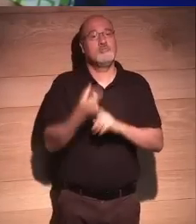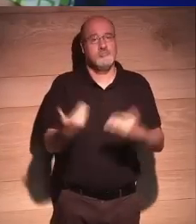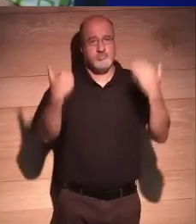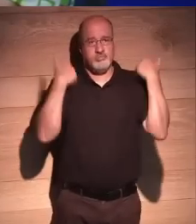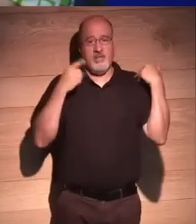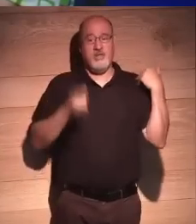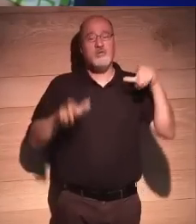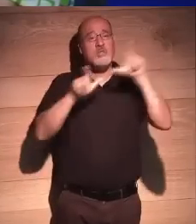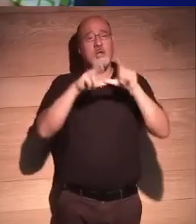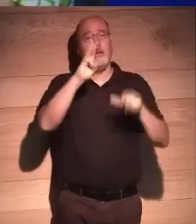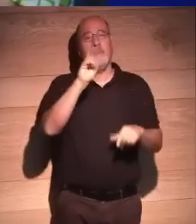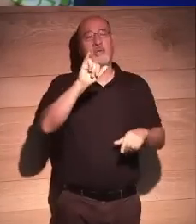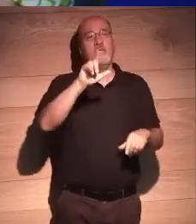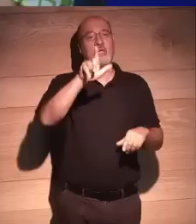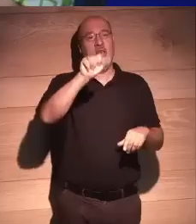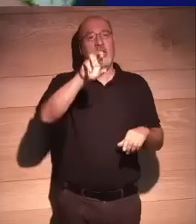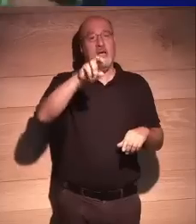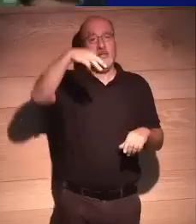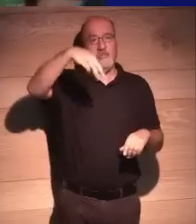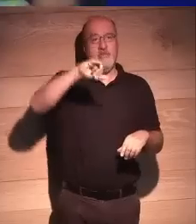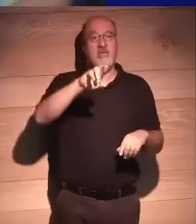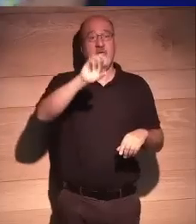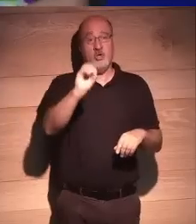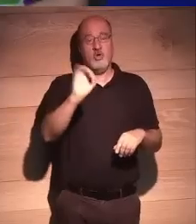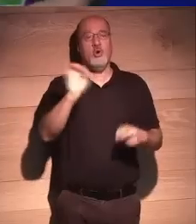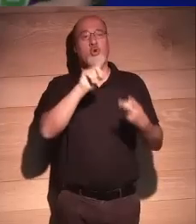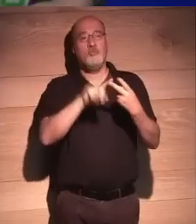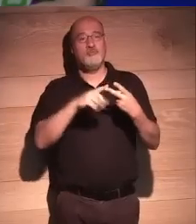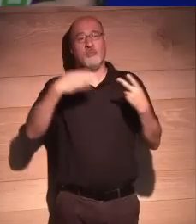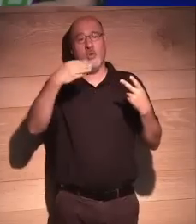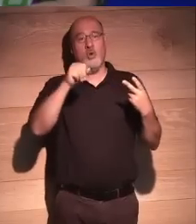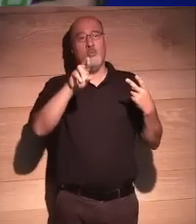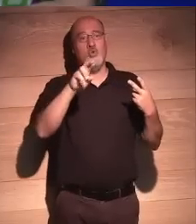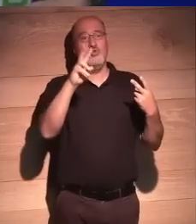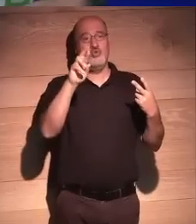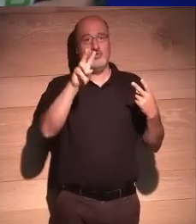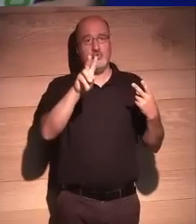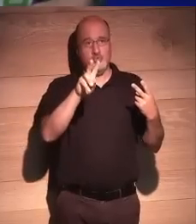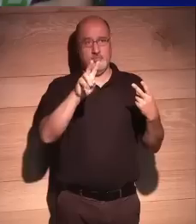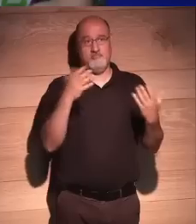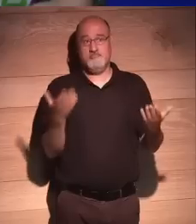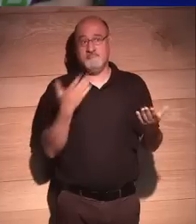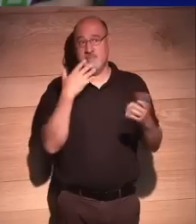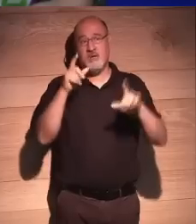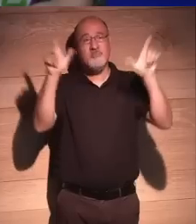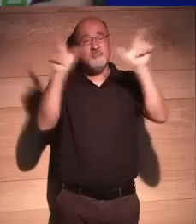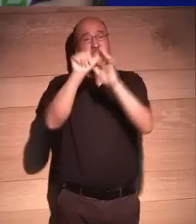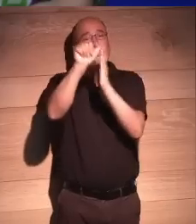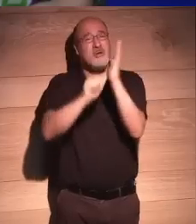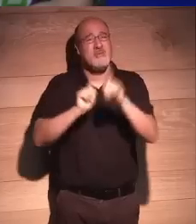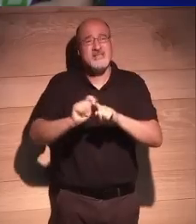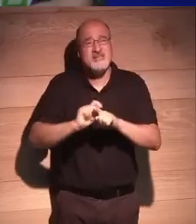ejemplo, que yo creo que fue fundamental, y es una pena que no haya podido venir Gurru porque hizo uno de los programas típicos, y sobre todo era